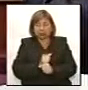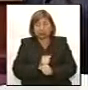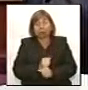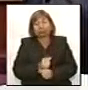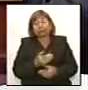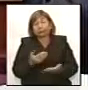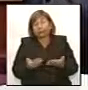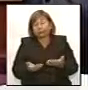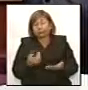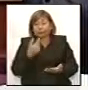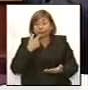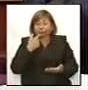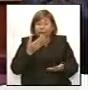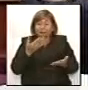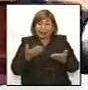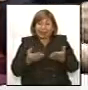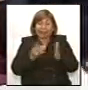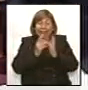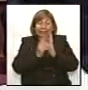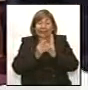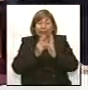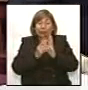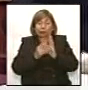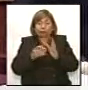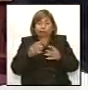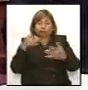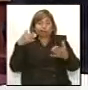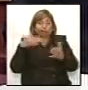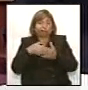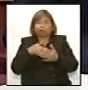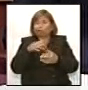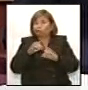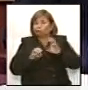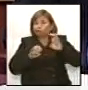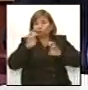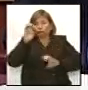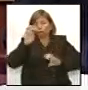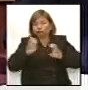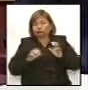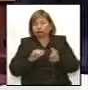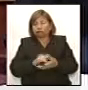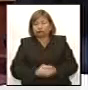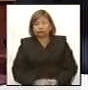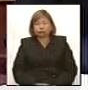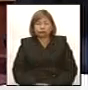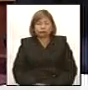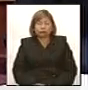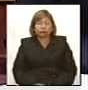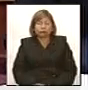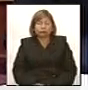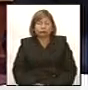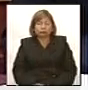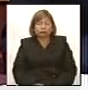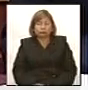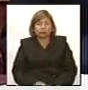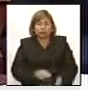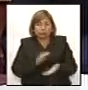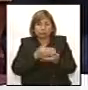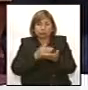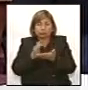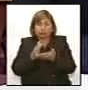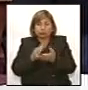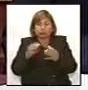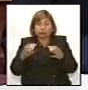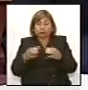acabo de mencionar, este decreto legislativo trastoca esta estructura organizacional del IAP al destituir su actual